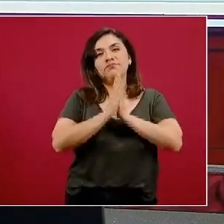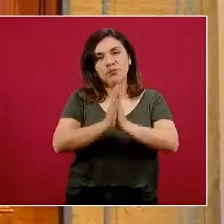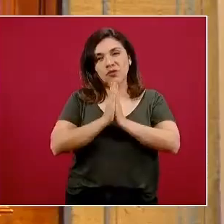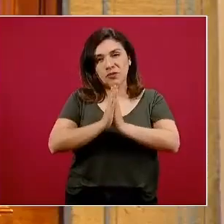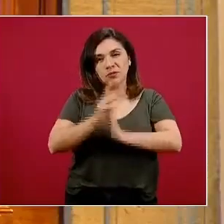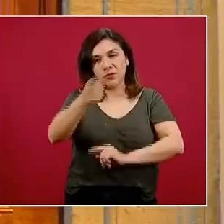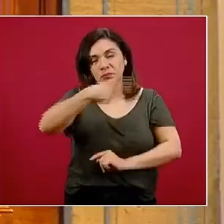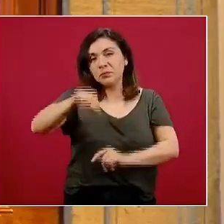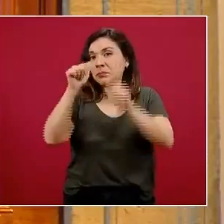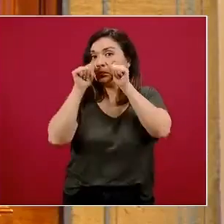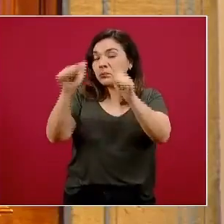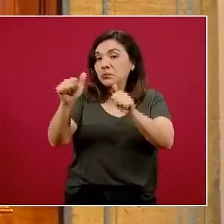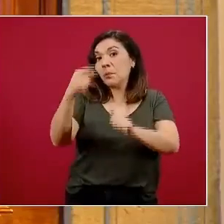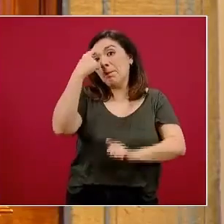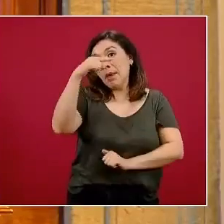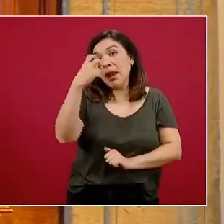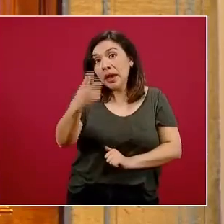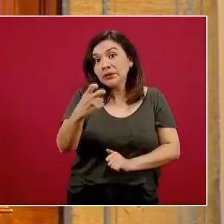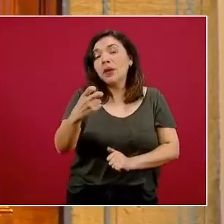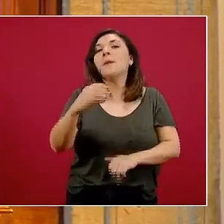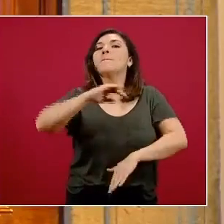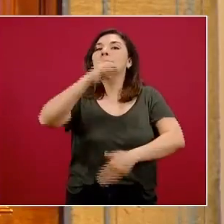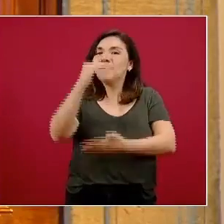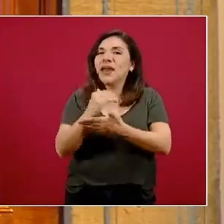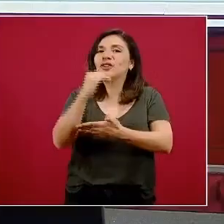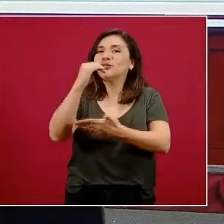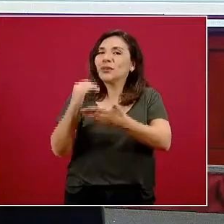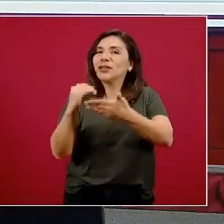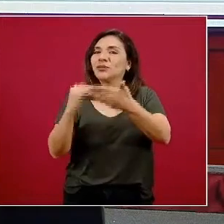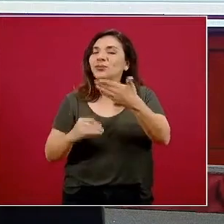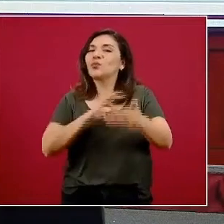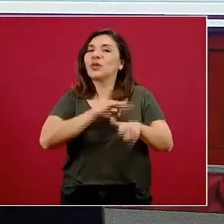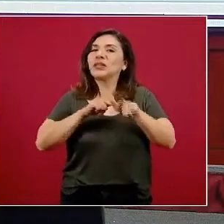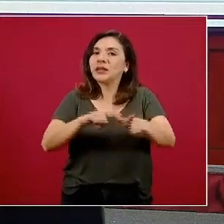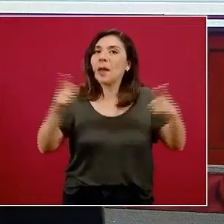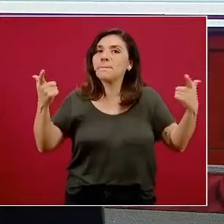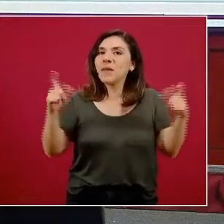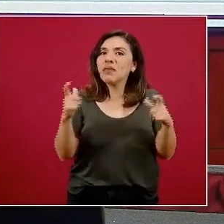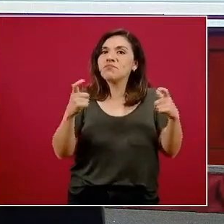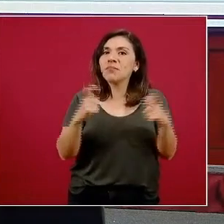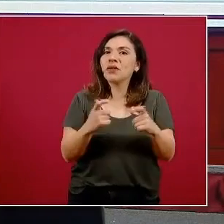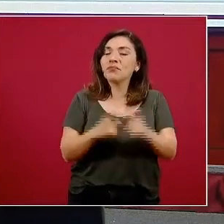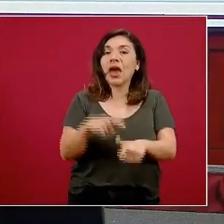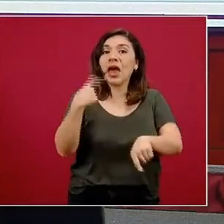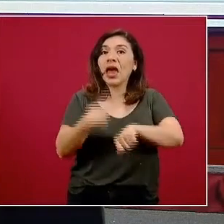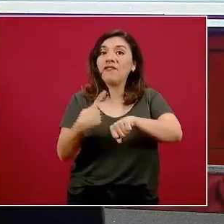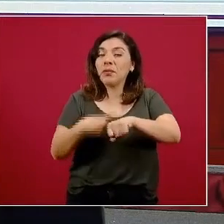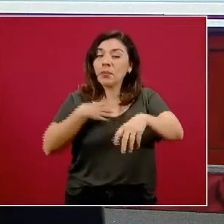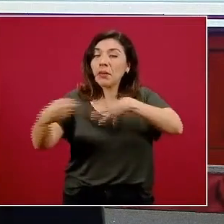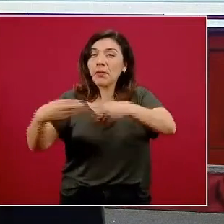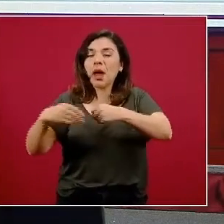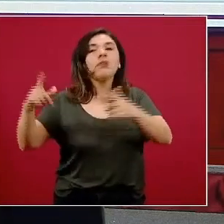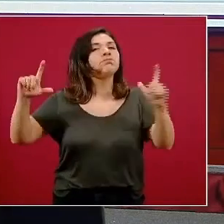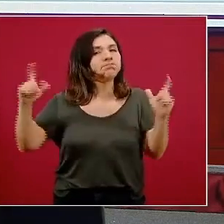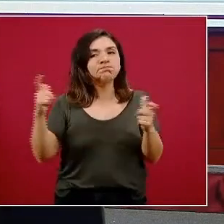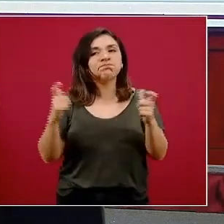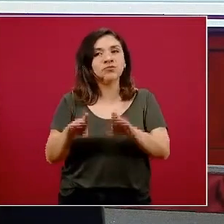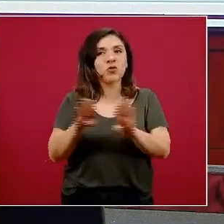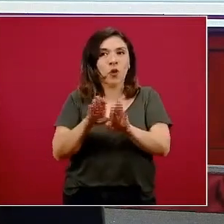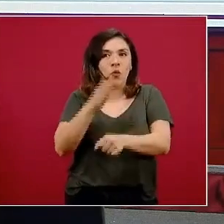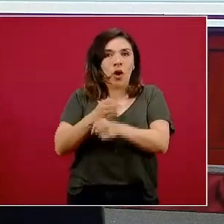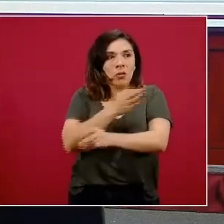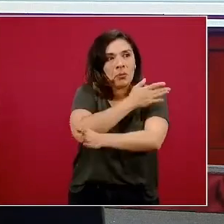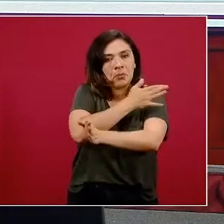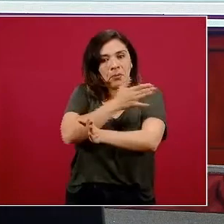sanitaria, para que entonces estas reducciones puedan continuar y los contagios puedan seguir disminuyendo, como hasta ahora lo hemos